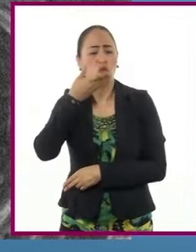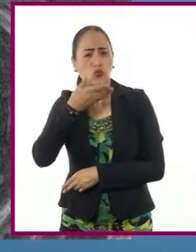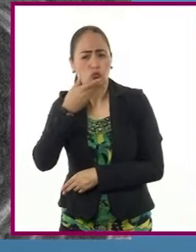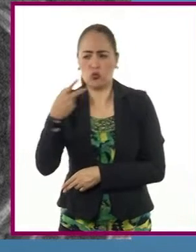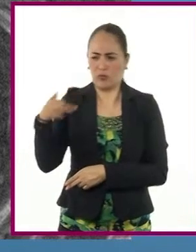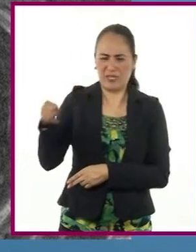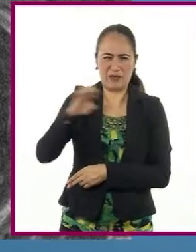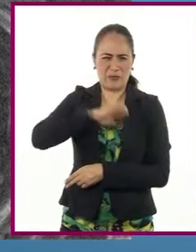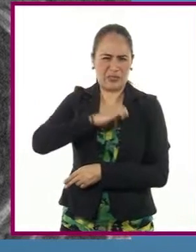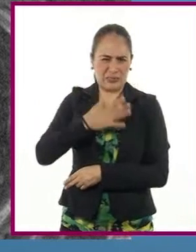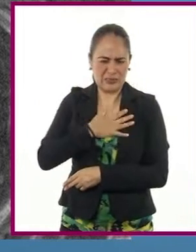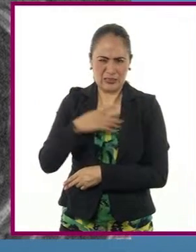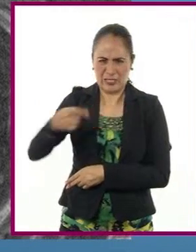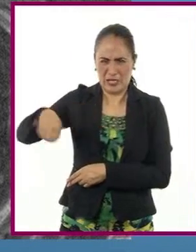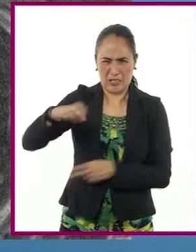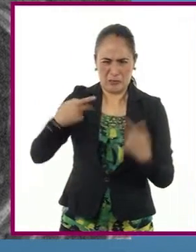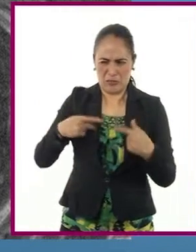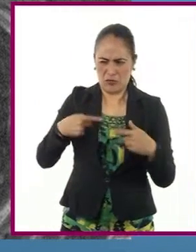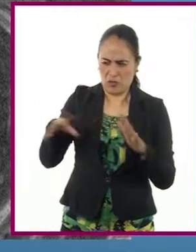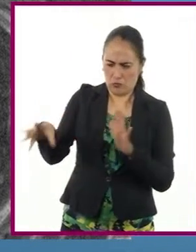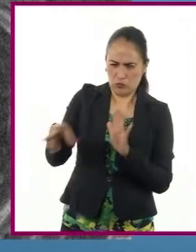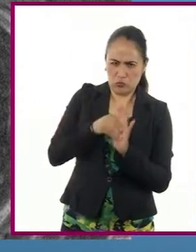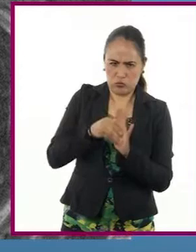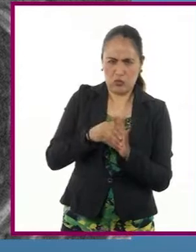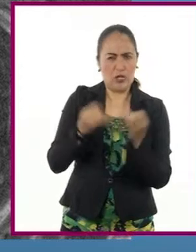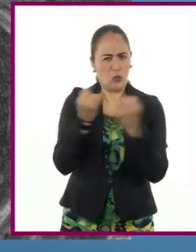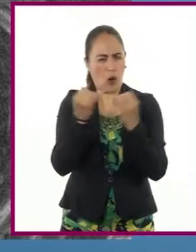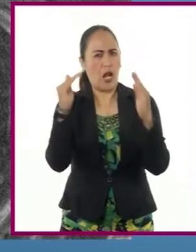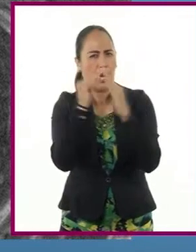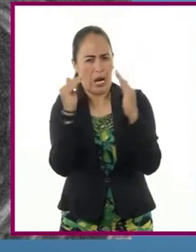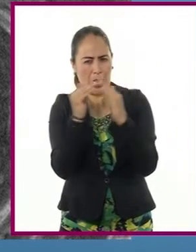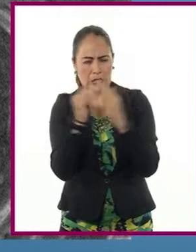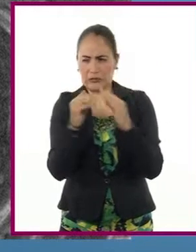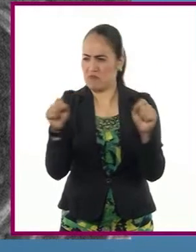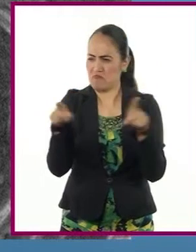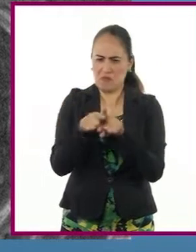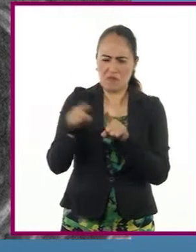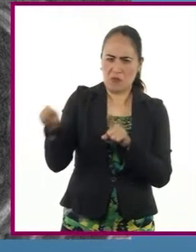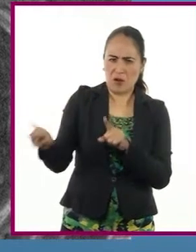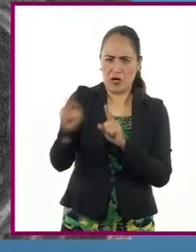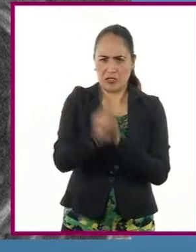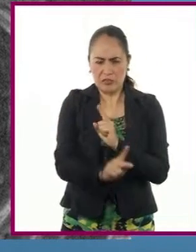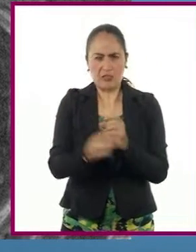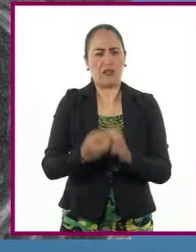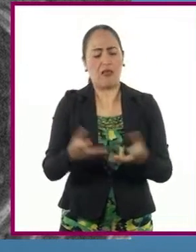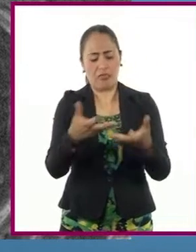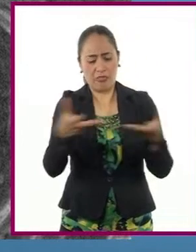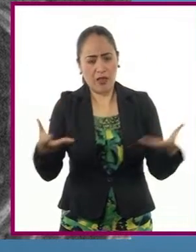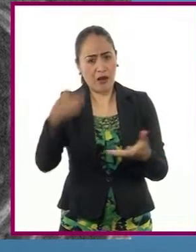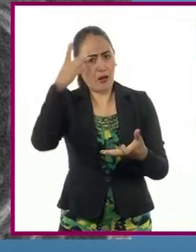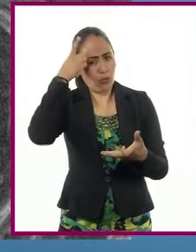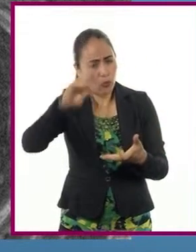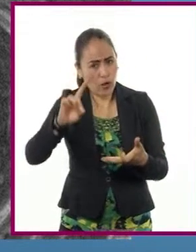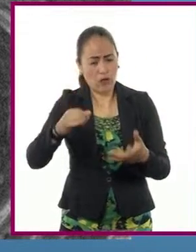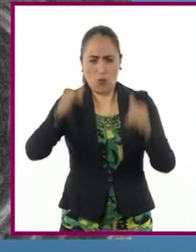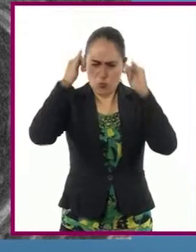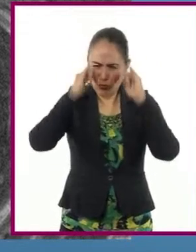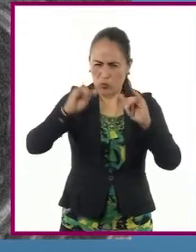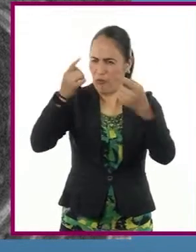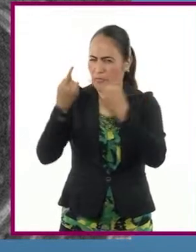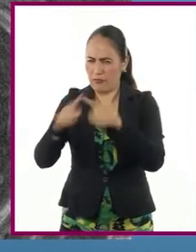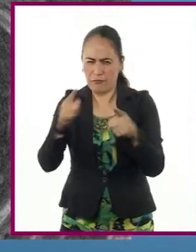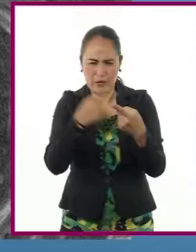indumentaria, casas y estilo de vida, poseían tierras, ganado y tenían esclavos